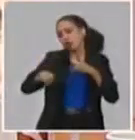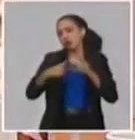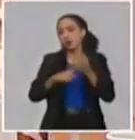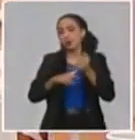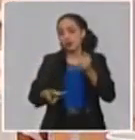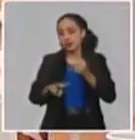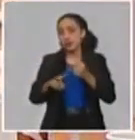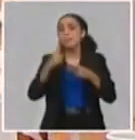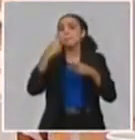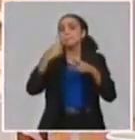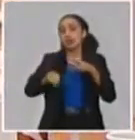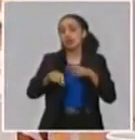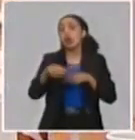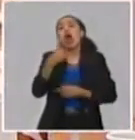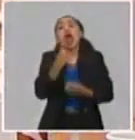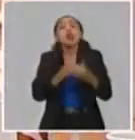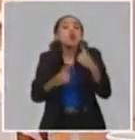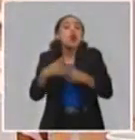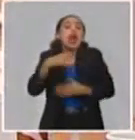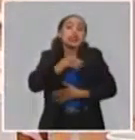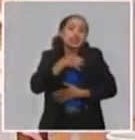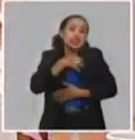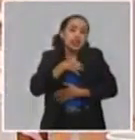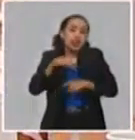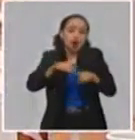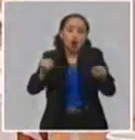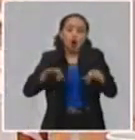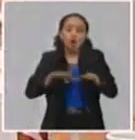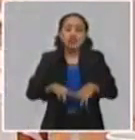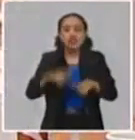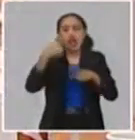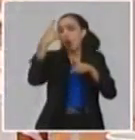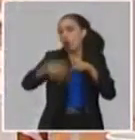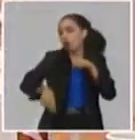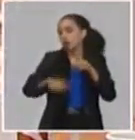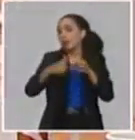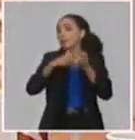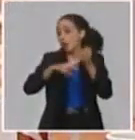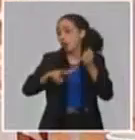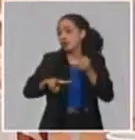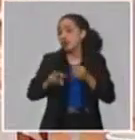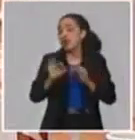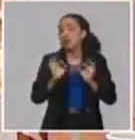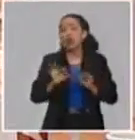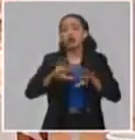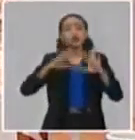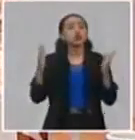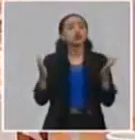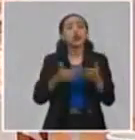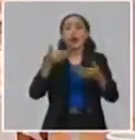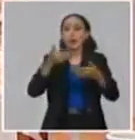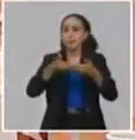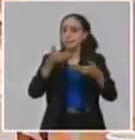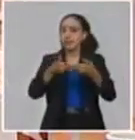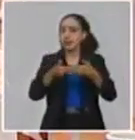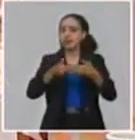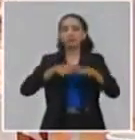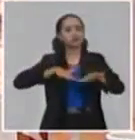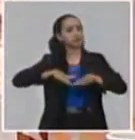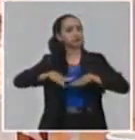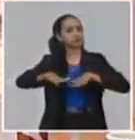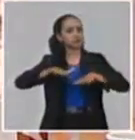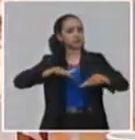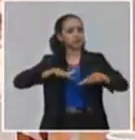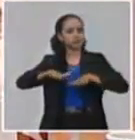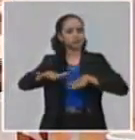ellas presencia, oficinas en otras provincias. Y todas estas empresas se han estado preparando